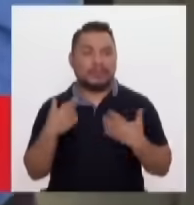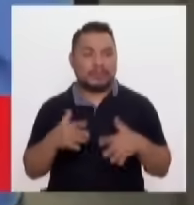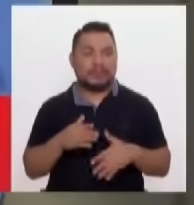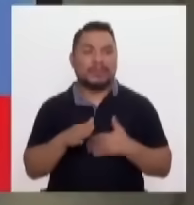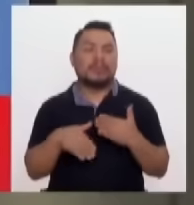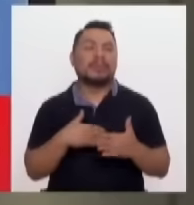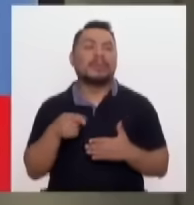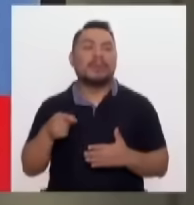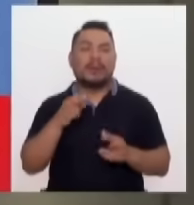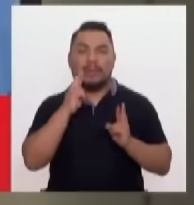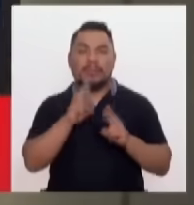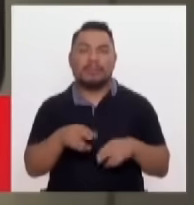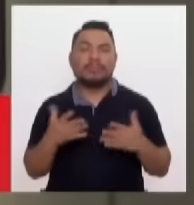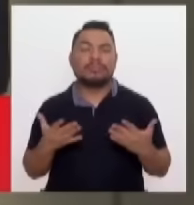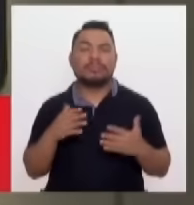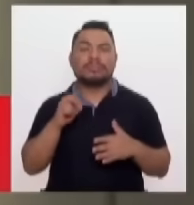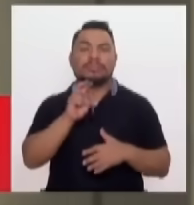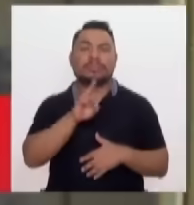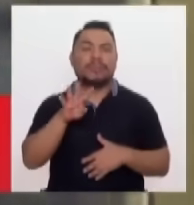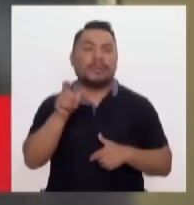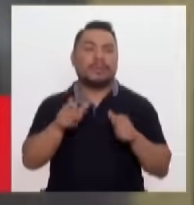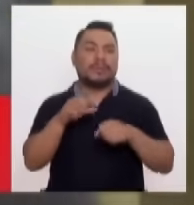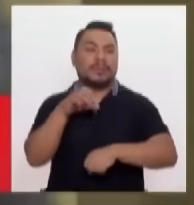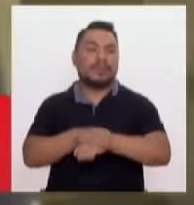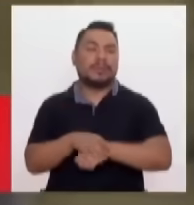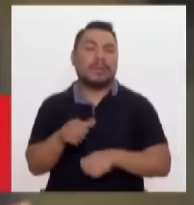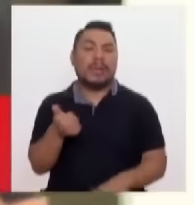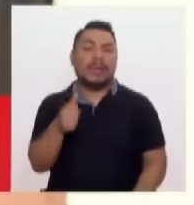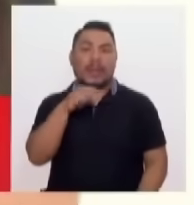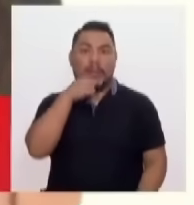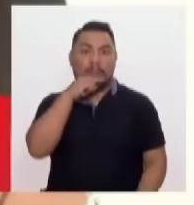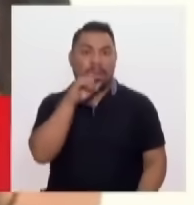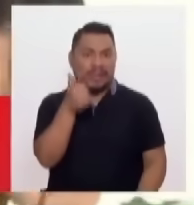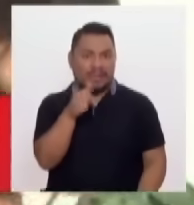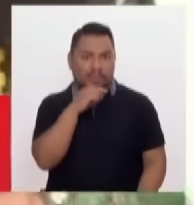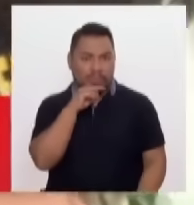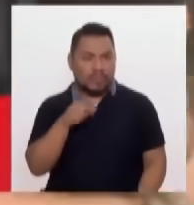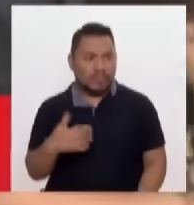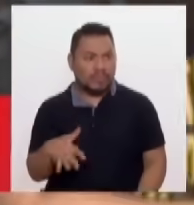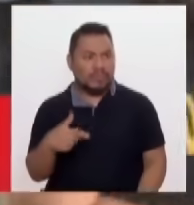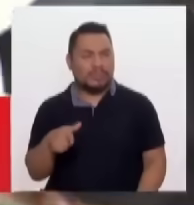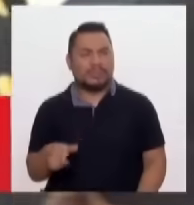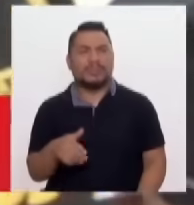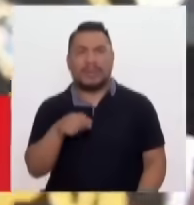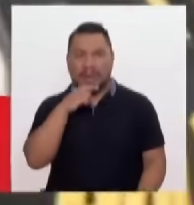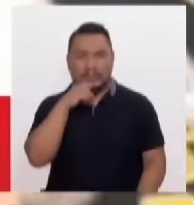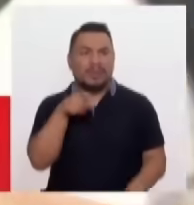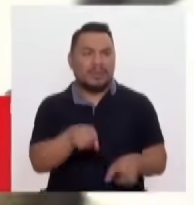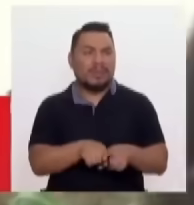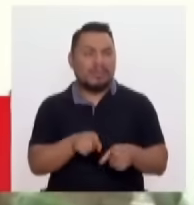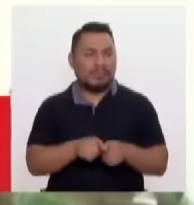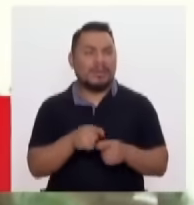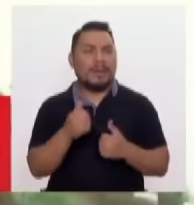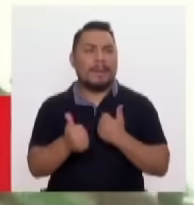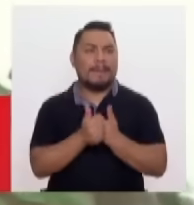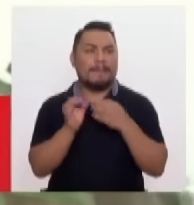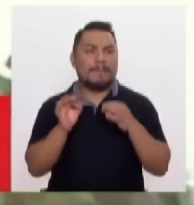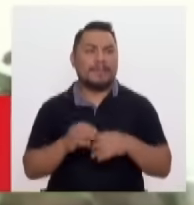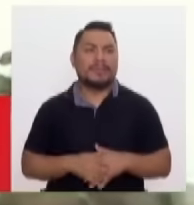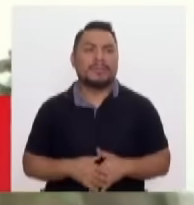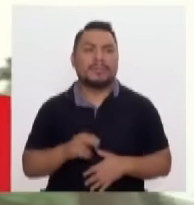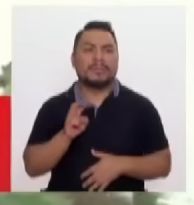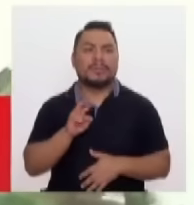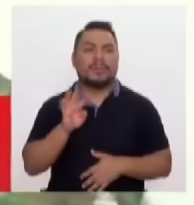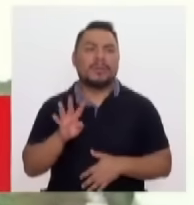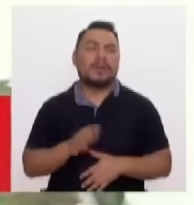este resultado de 24 detenidos, entre ellos 10 mujeres, que es lo que resalta en estas intenciones, Romy.